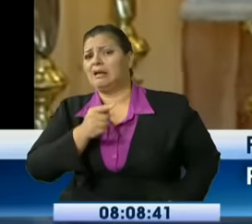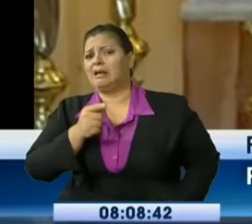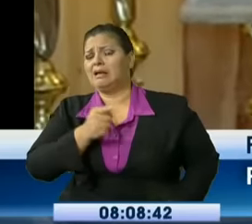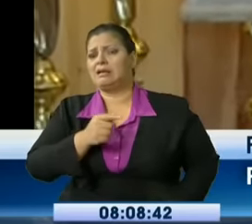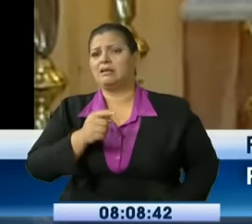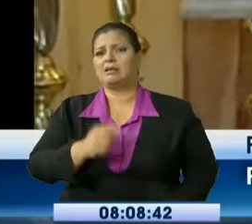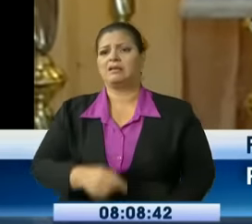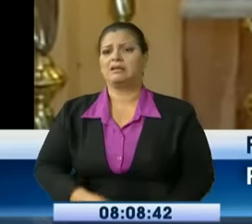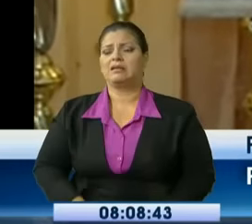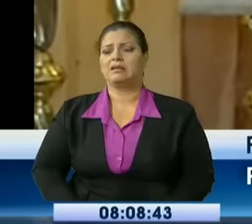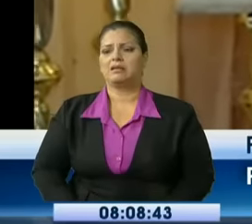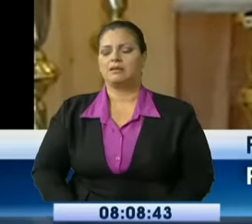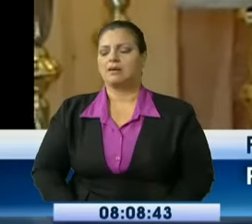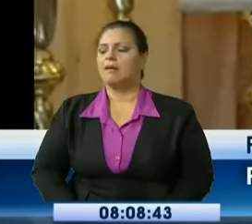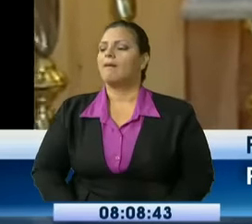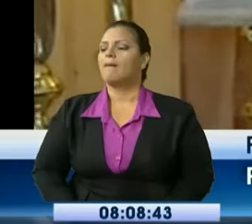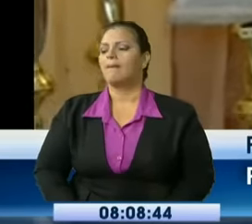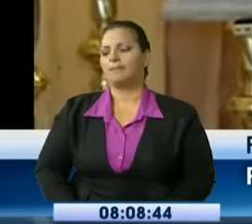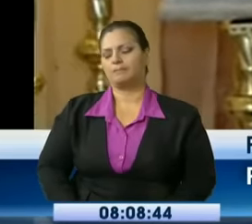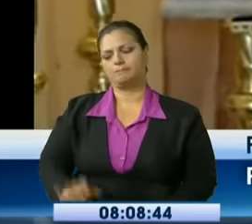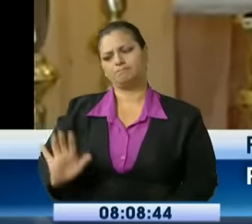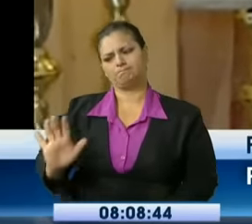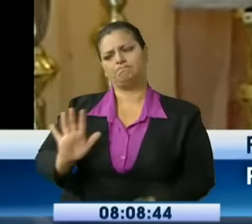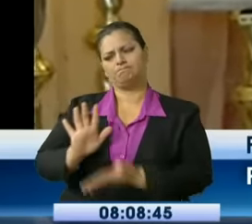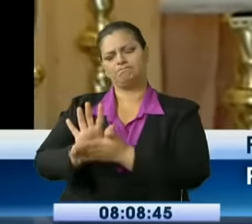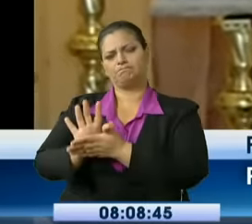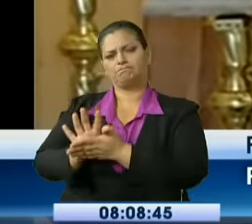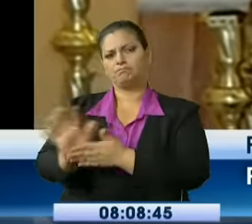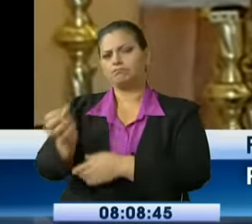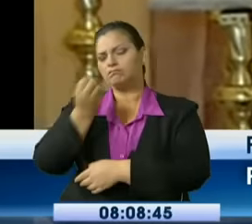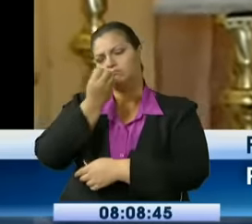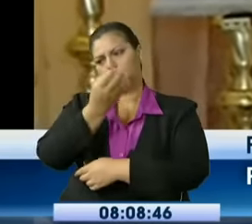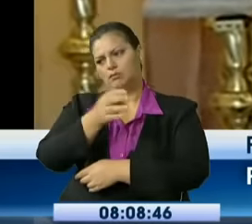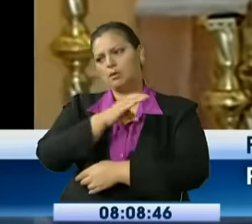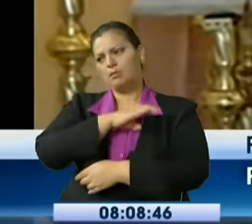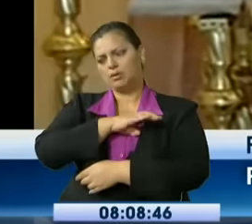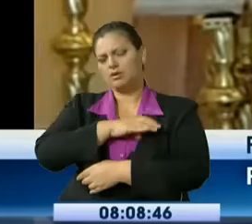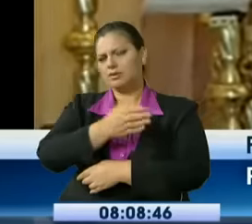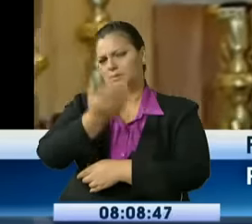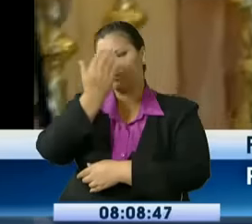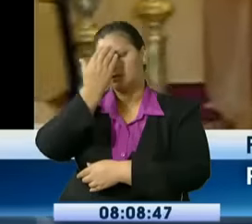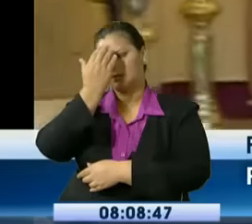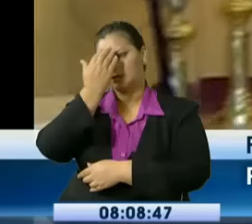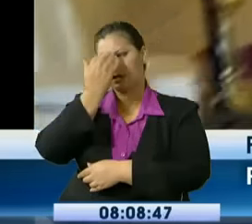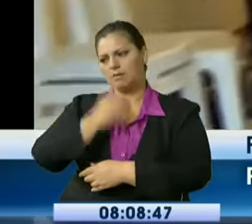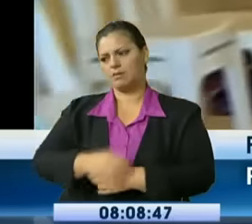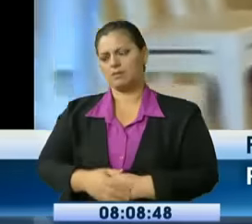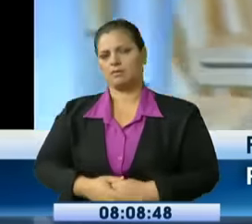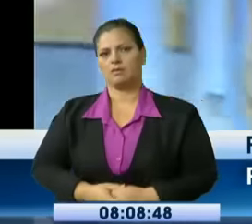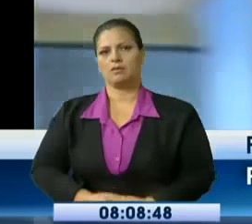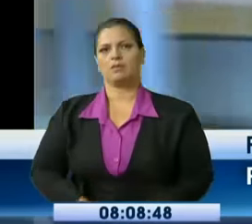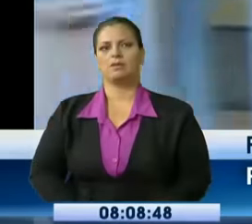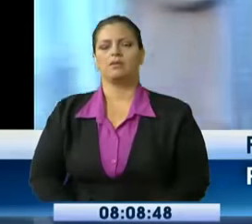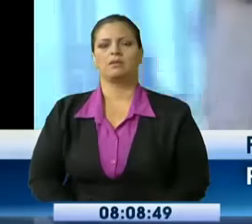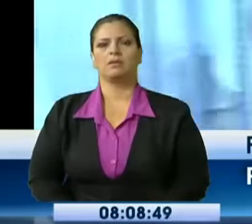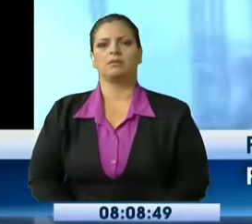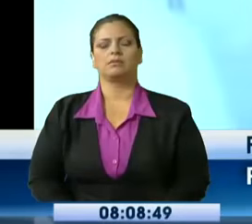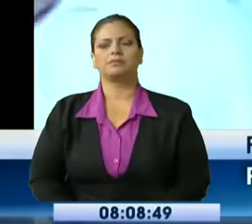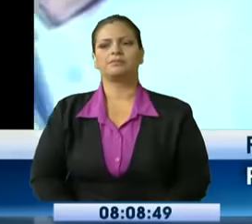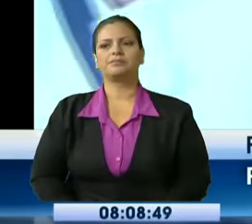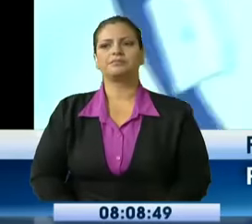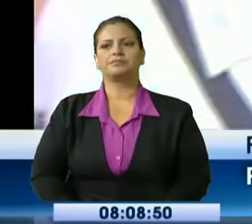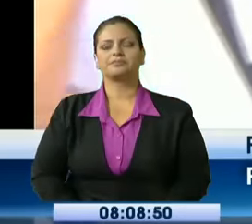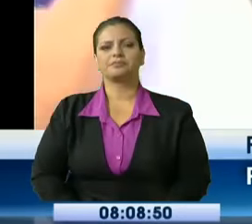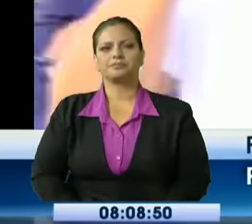Aquí también está la Policía Nacional. Aquí está la Policía Nacional también, que ya conoce el dato. El dato de